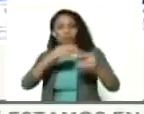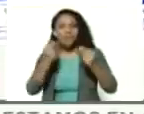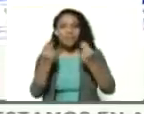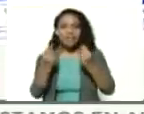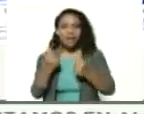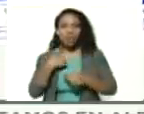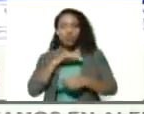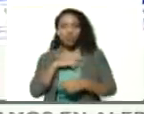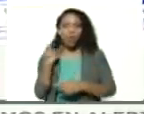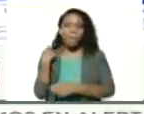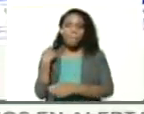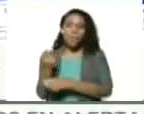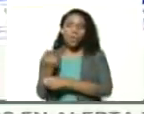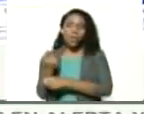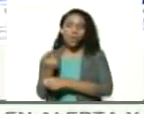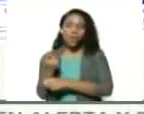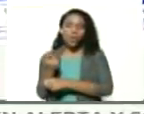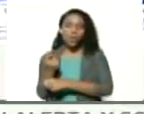hemos depositado